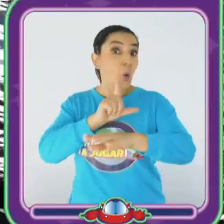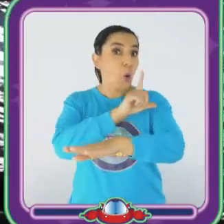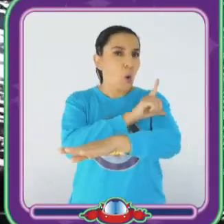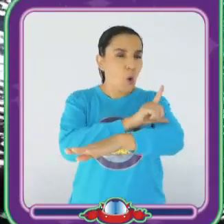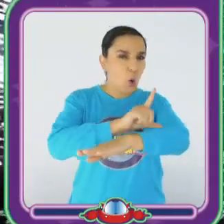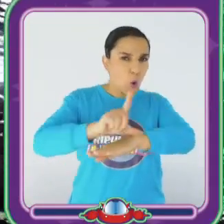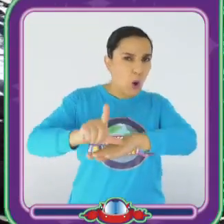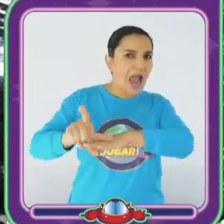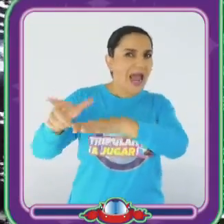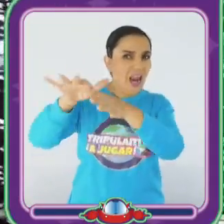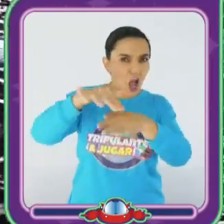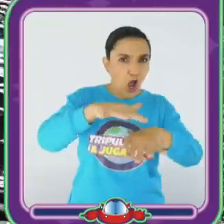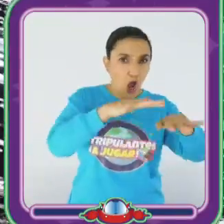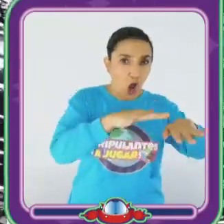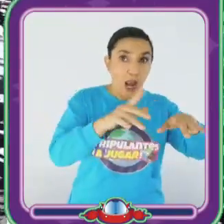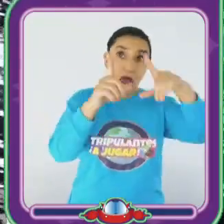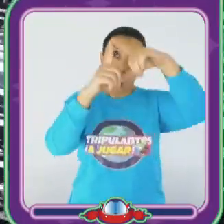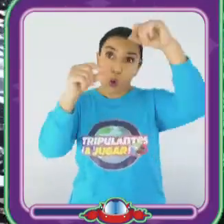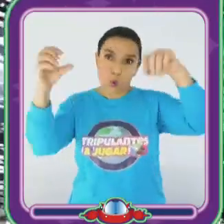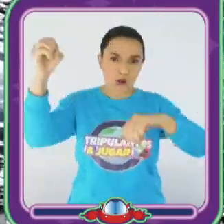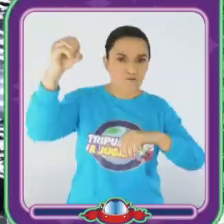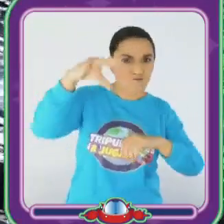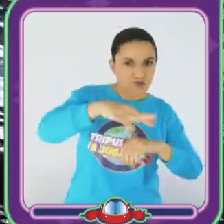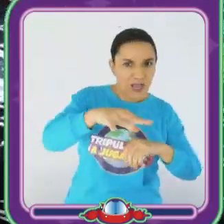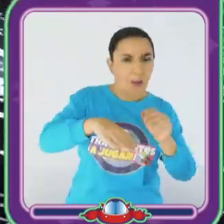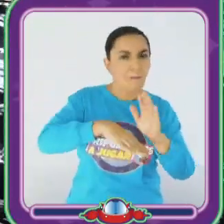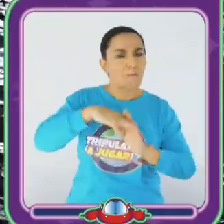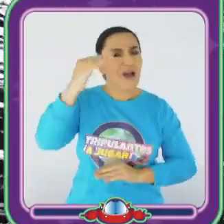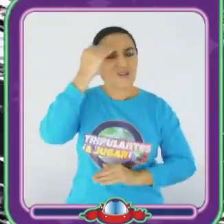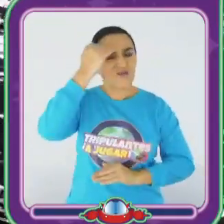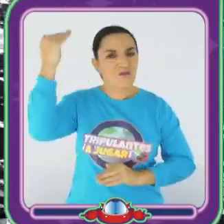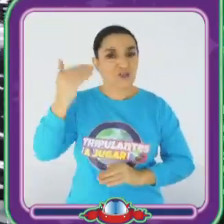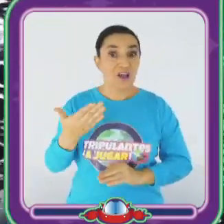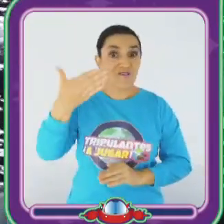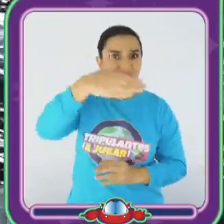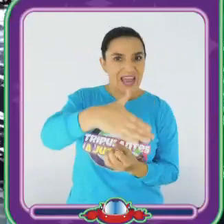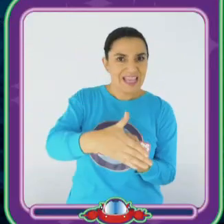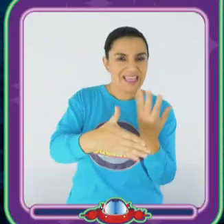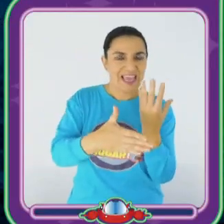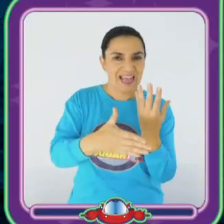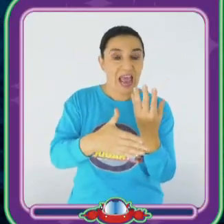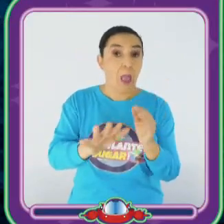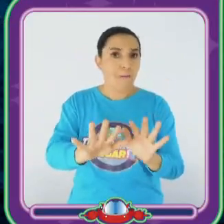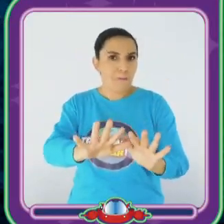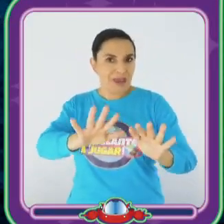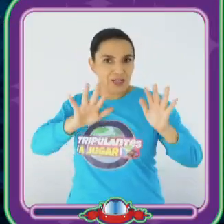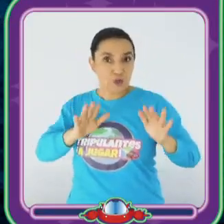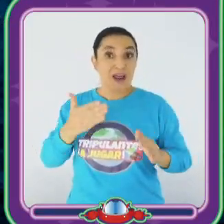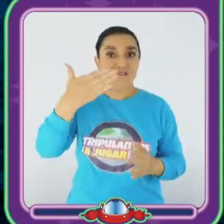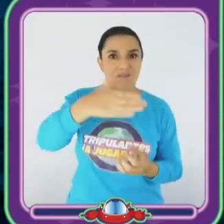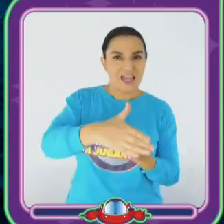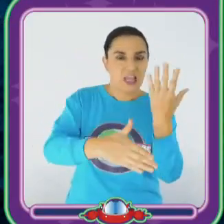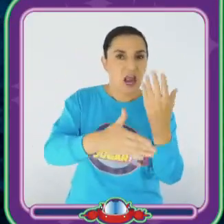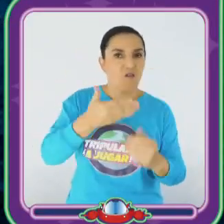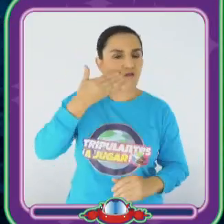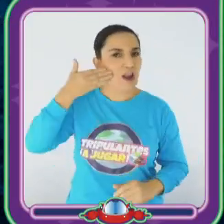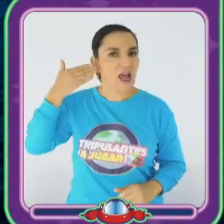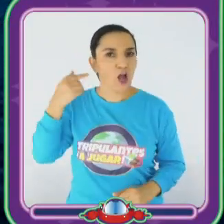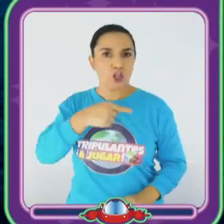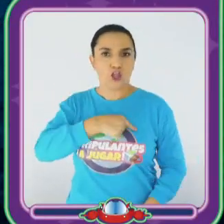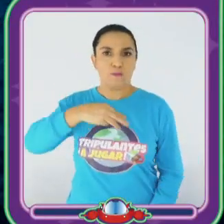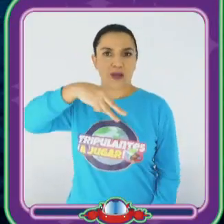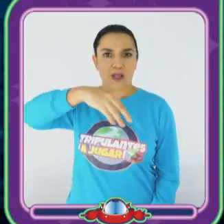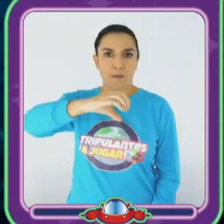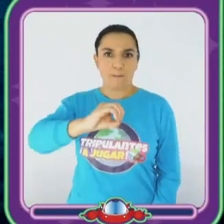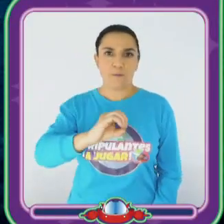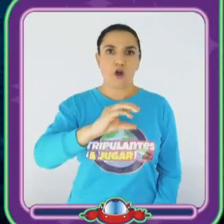En algún lugar de Chile, entre las olas y la luz de la luna, se iluminaba la más legendaria de las ballenas, el espectacular cachalote albino,